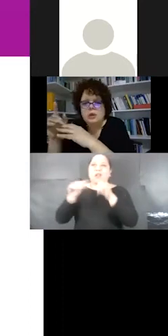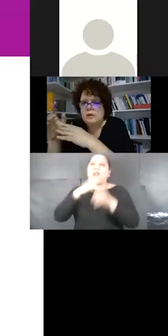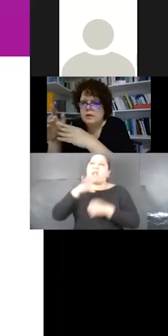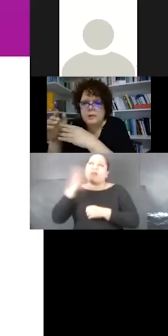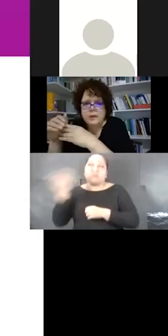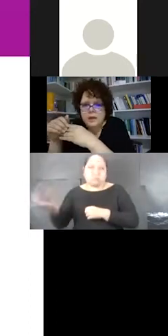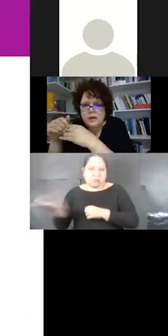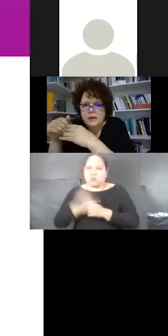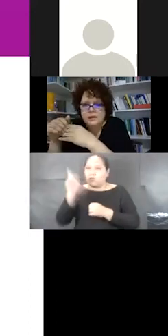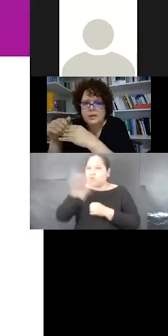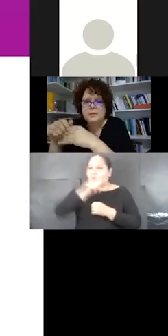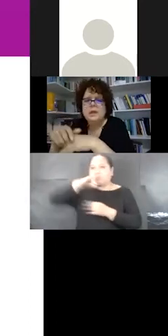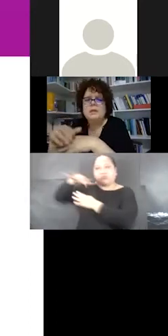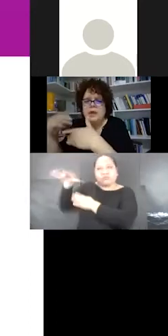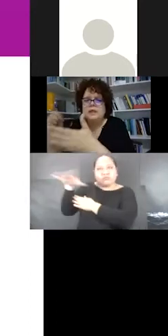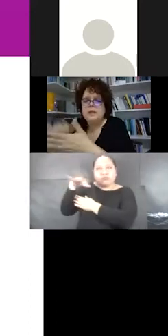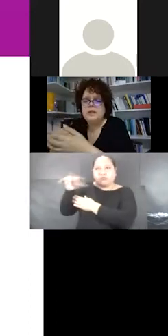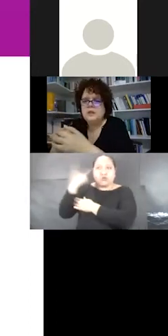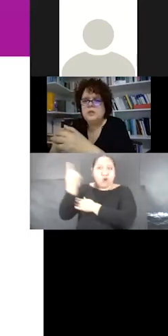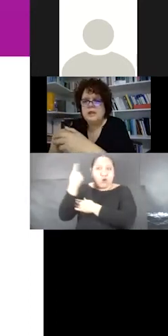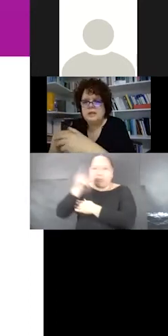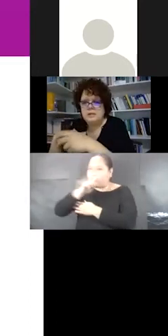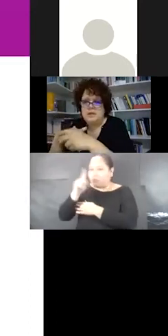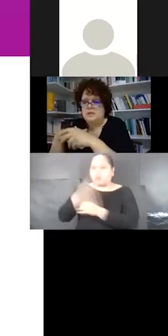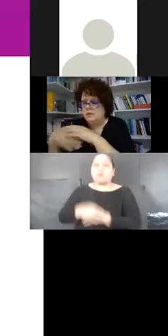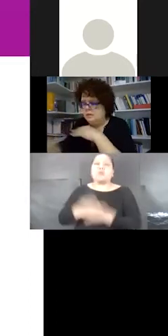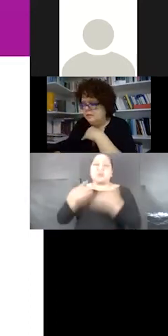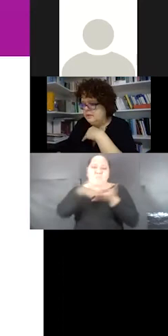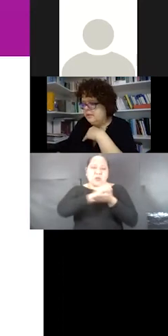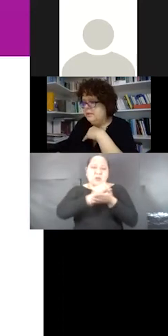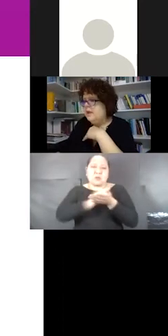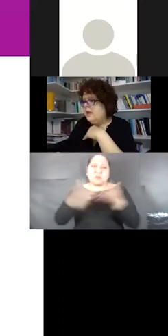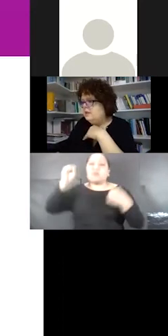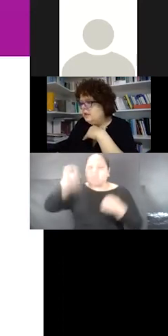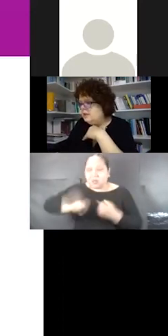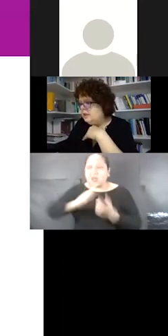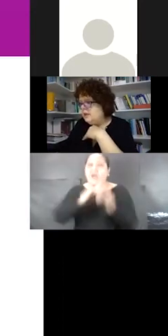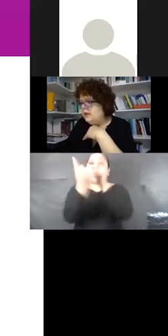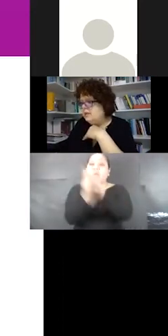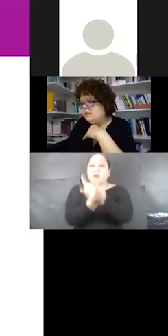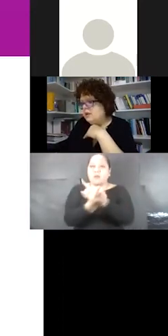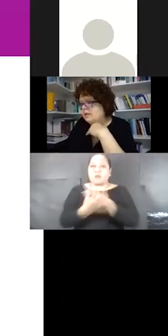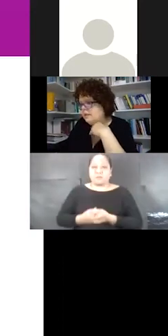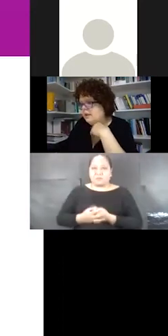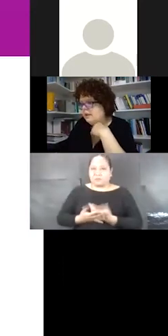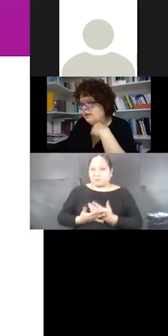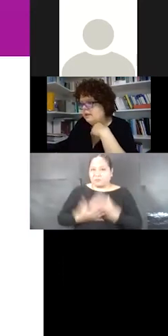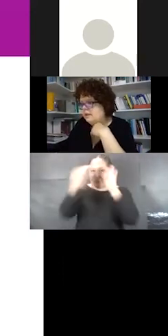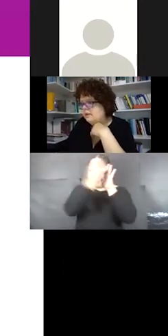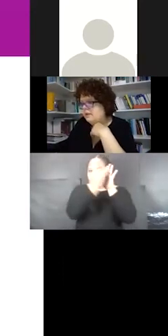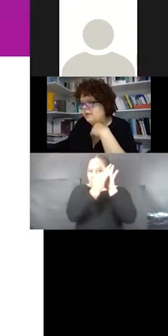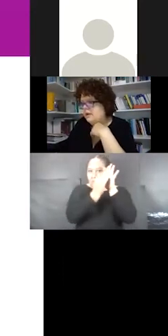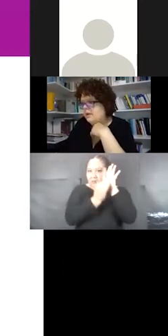un alfabeto manual, ¿no? Pueden tener escritura y tienen variación, ¿sí? Entonces, estas